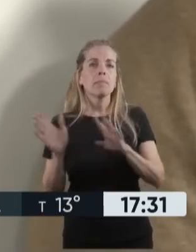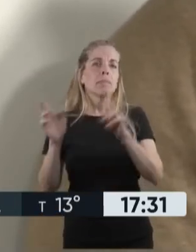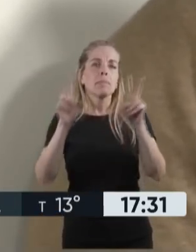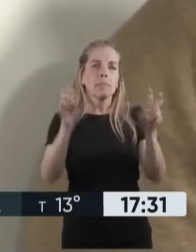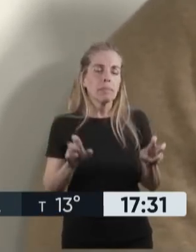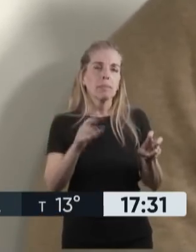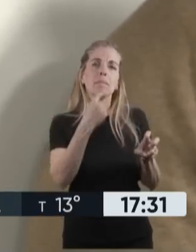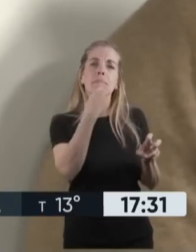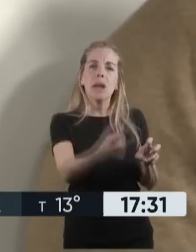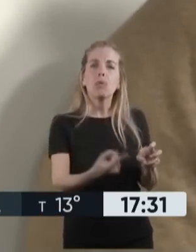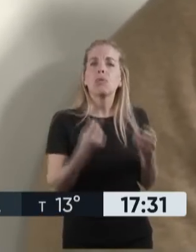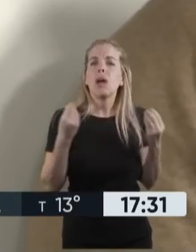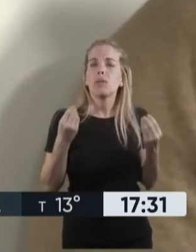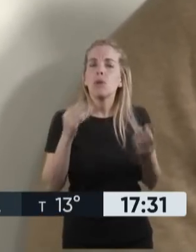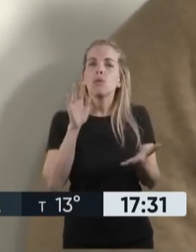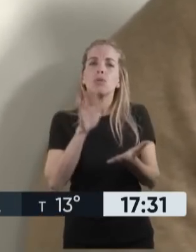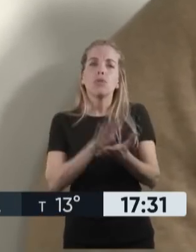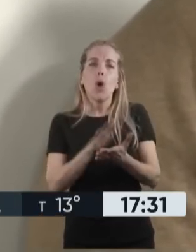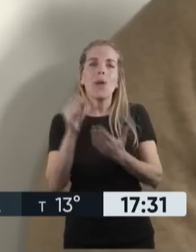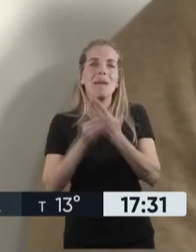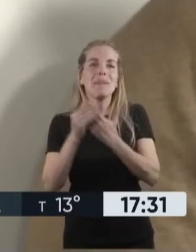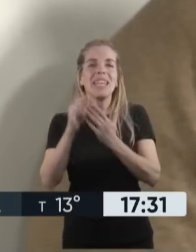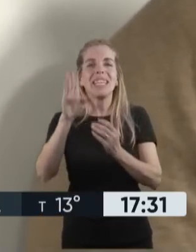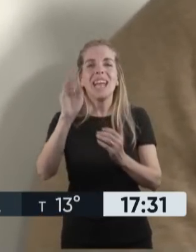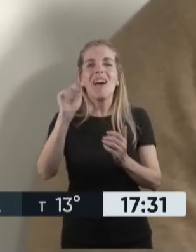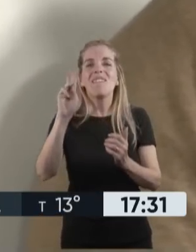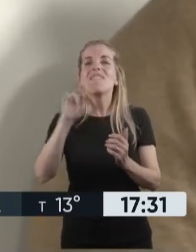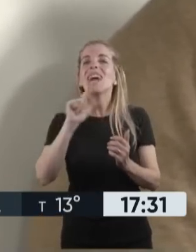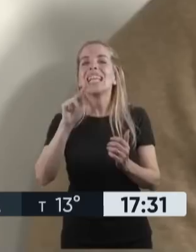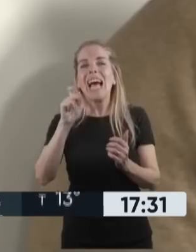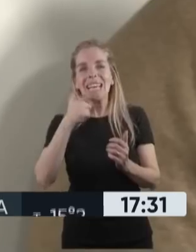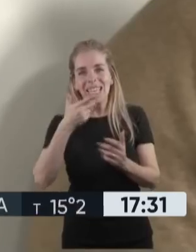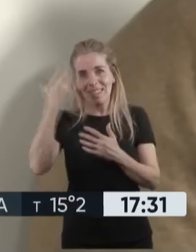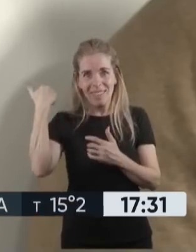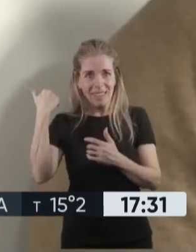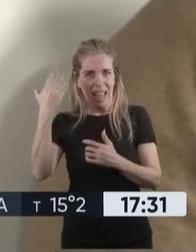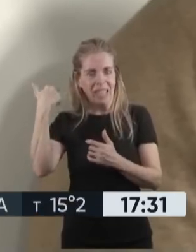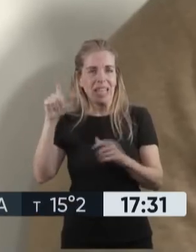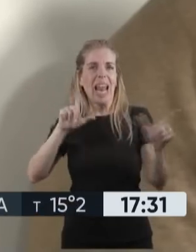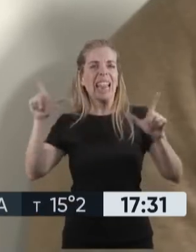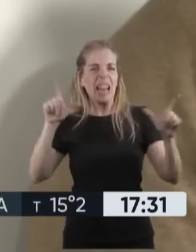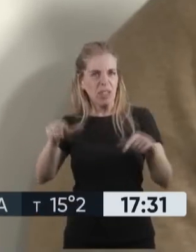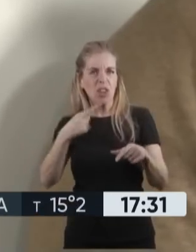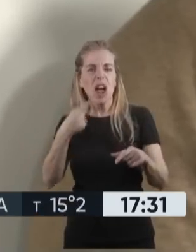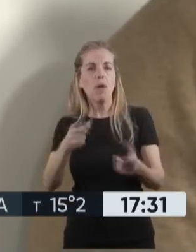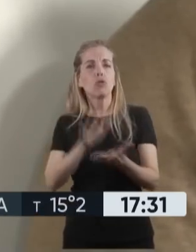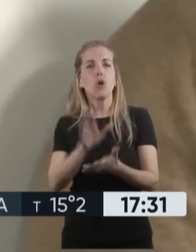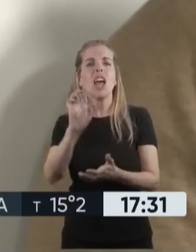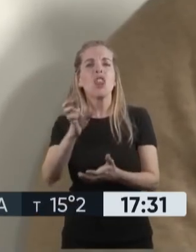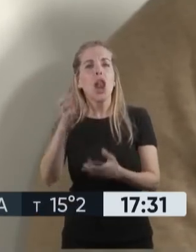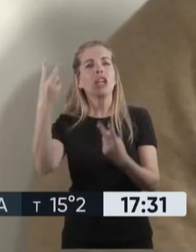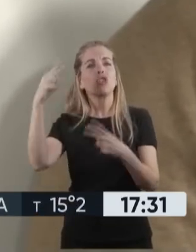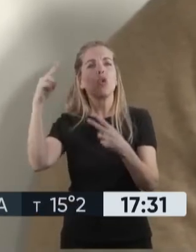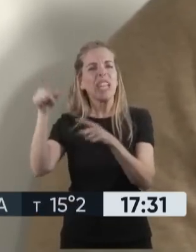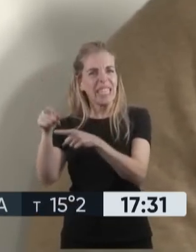quisiera consultarle sobre las declaraciones de la ministra Batakis. Ayer en TN ella habló del dólar turista. Si bien